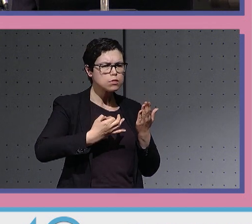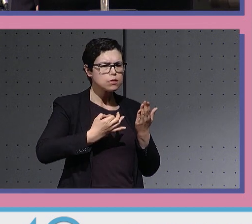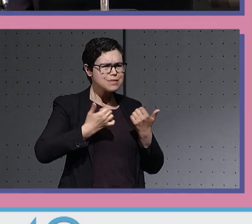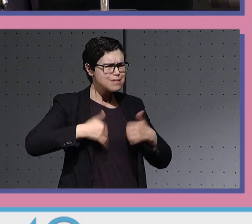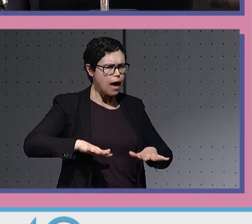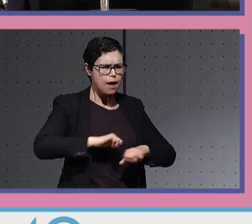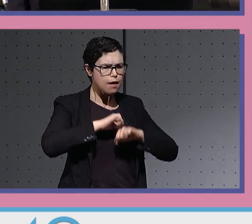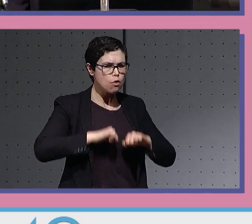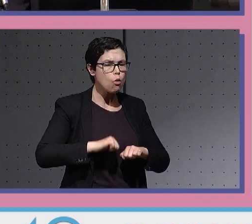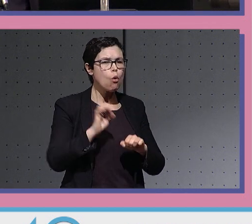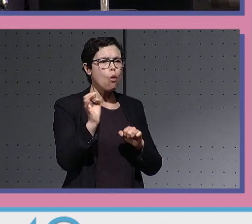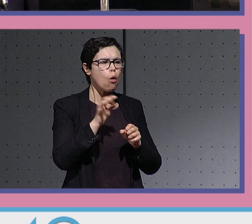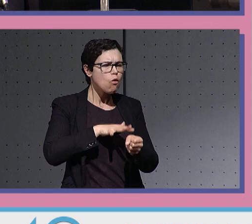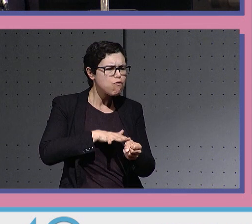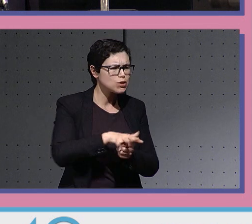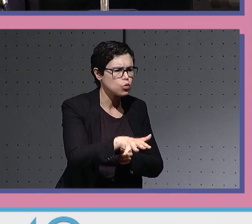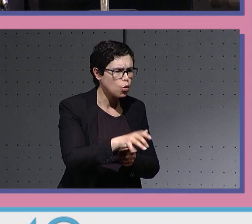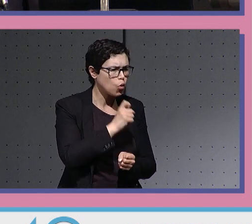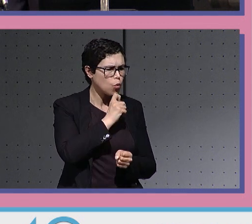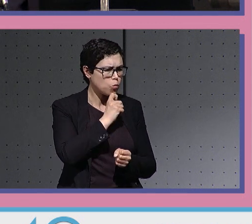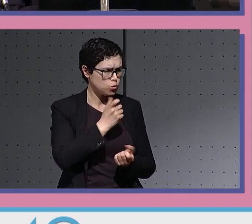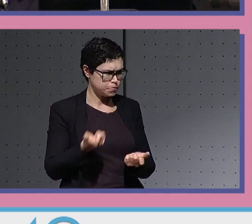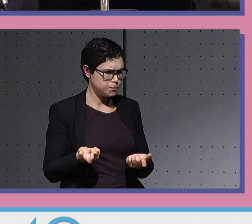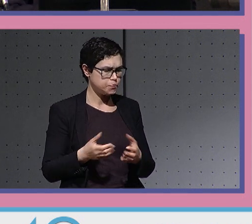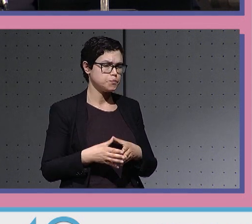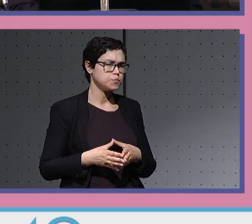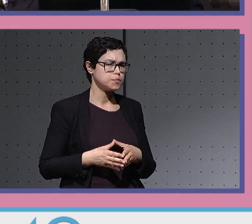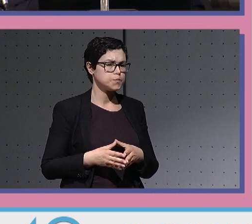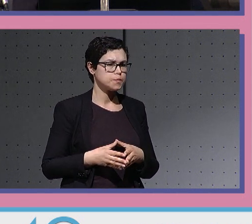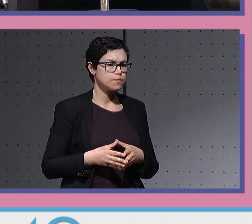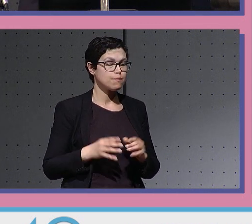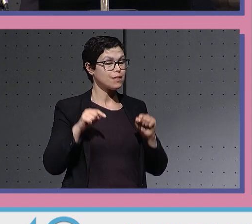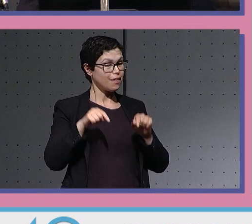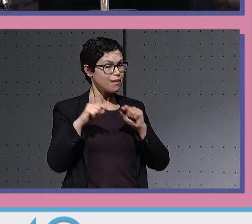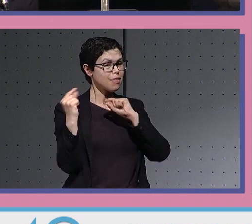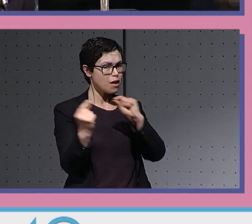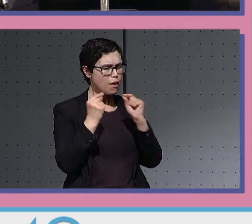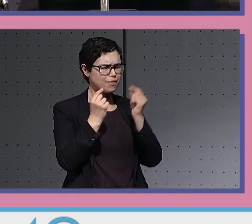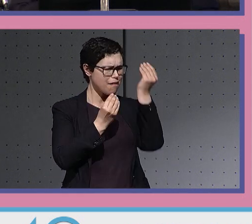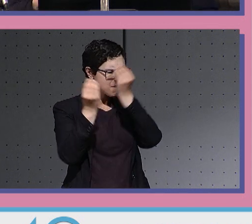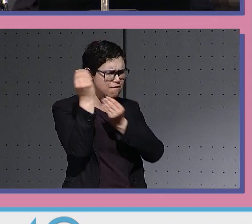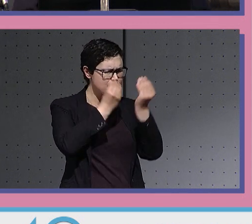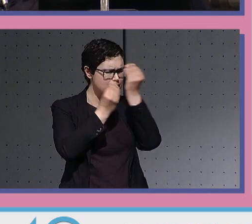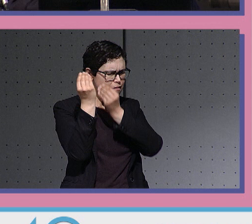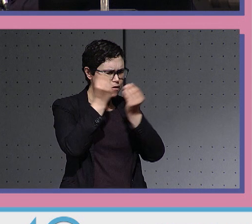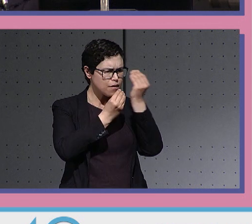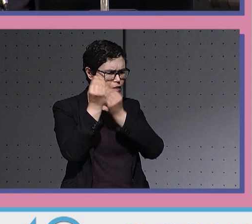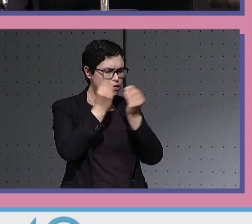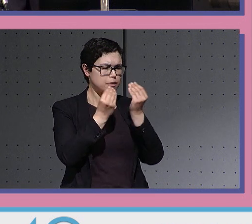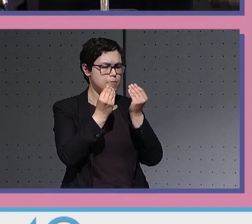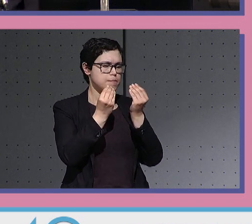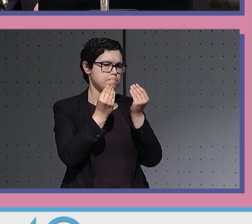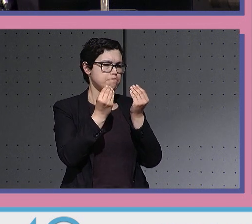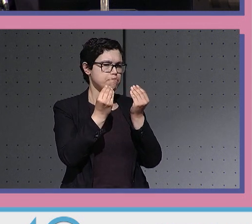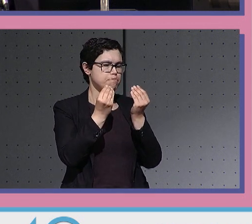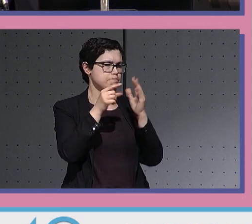otros factores que puedan dar de alguna forma explicación a esto. Y ahí pues, se han de alguna forma pues, apuntado a un mayor